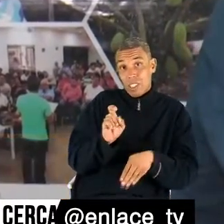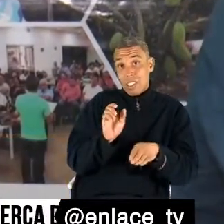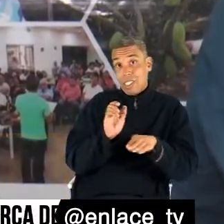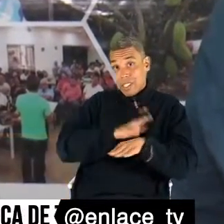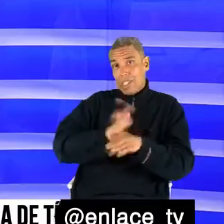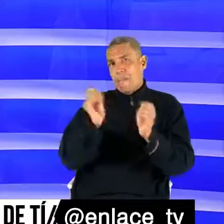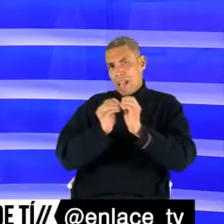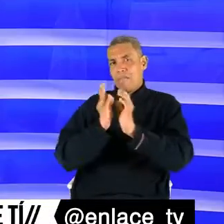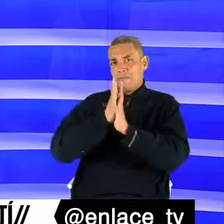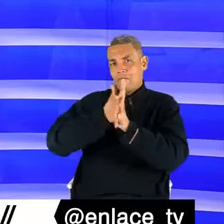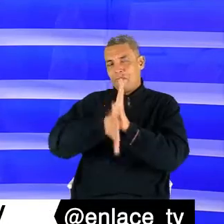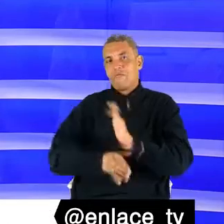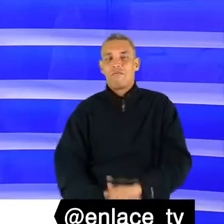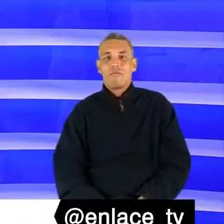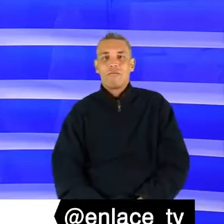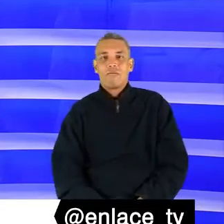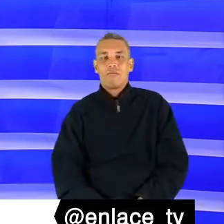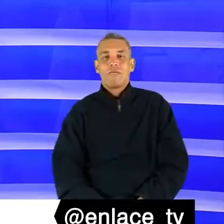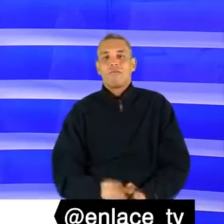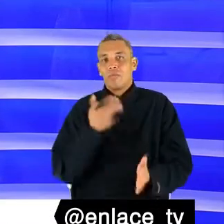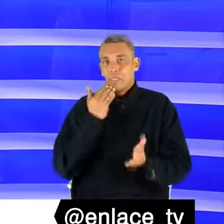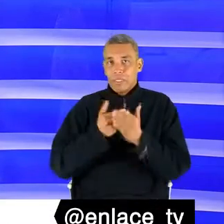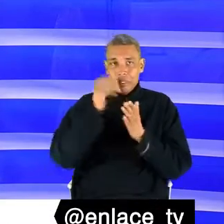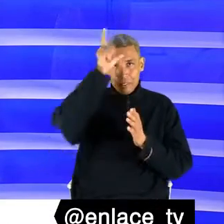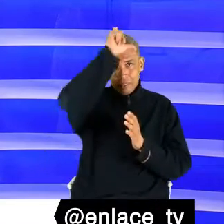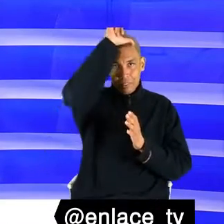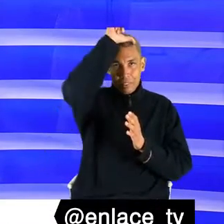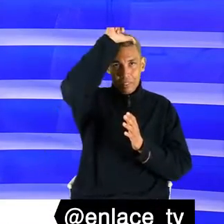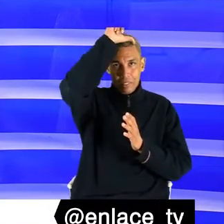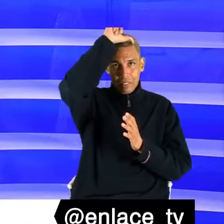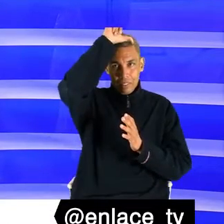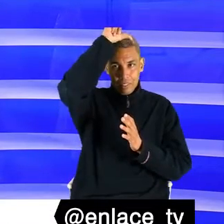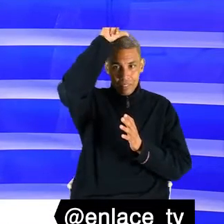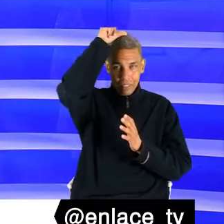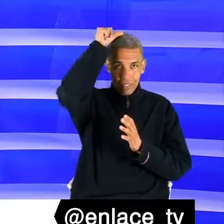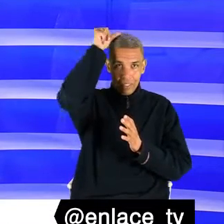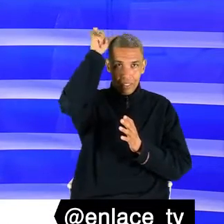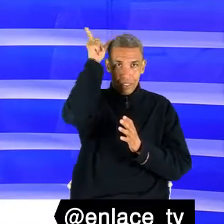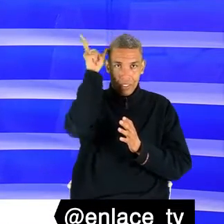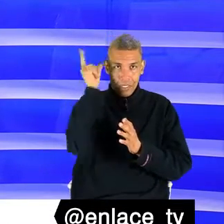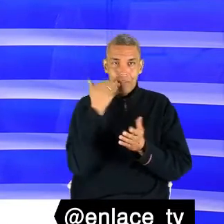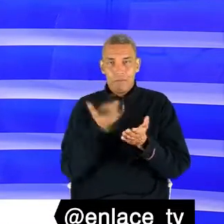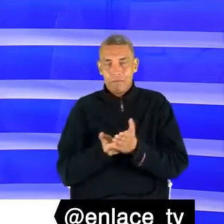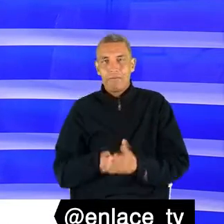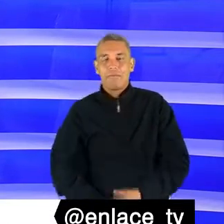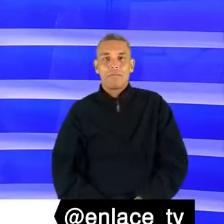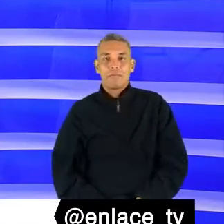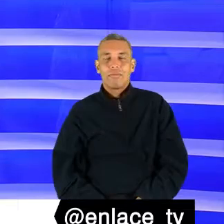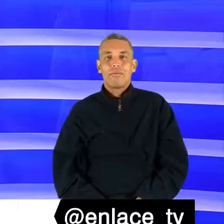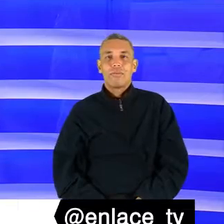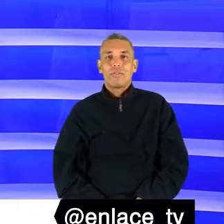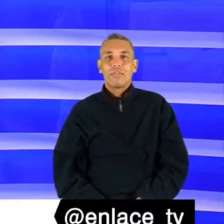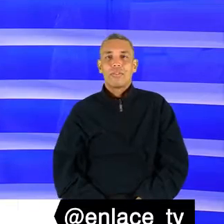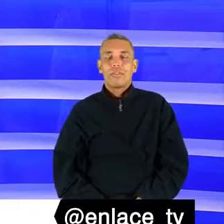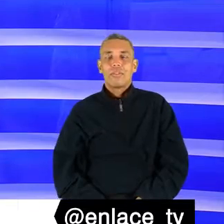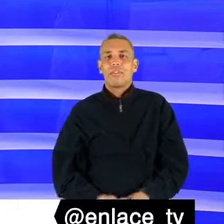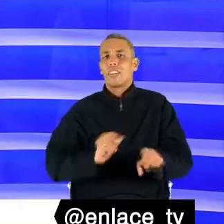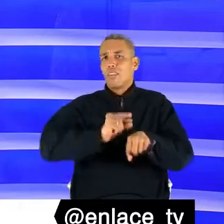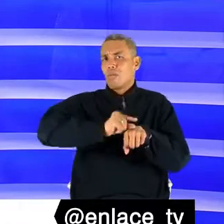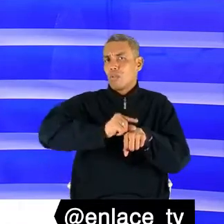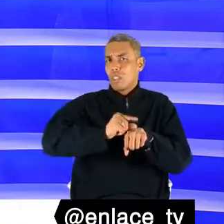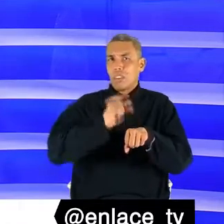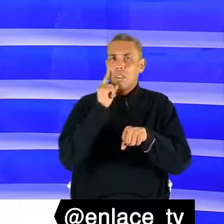estudio. Gracias, Luz Mary. Buena tarde para usted. Y la Fundación Manitas Alegres fue constituida desde hace